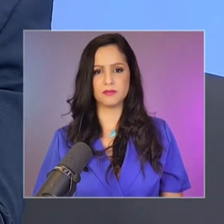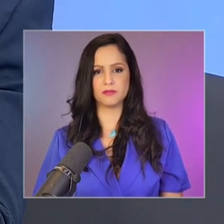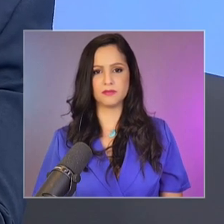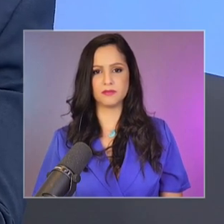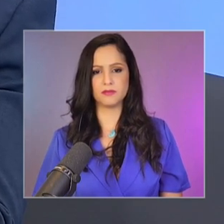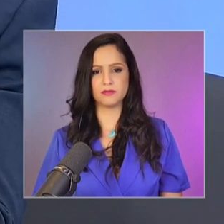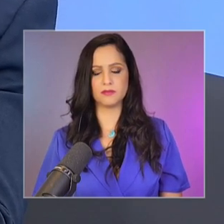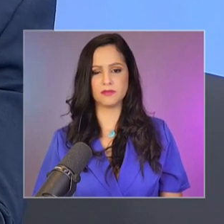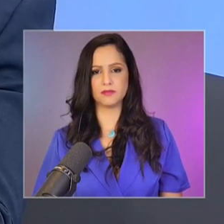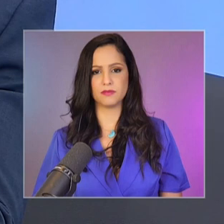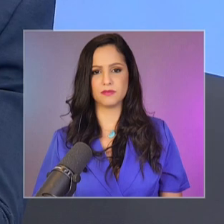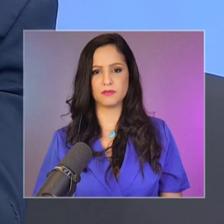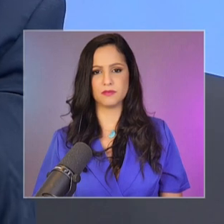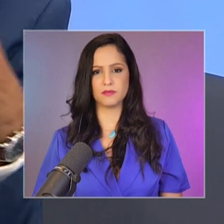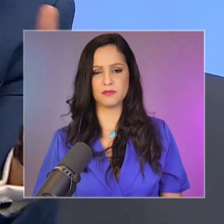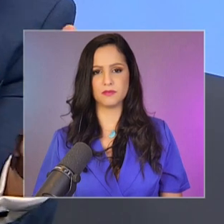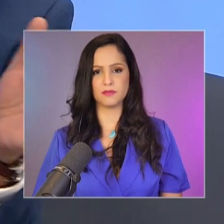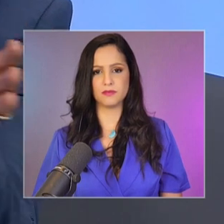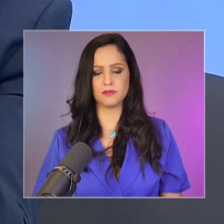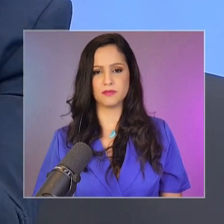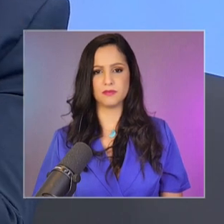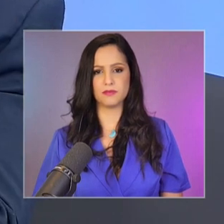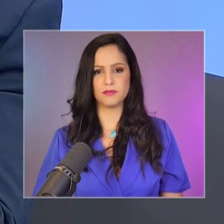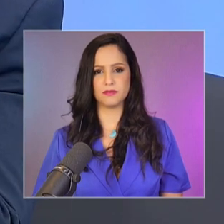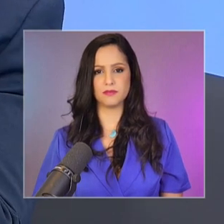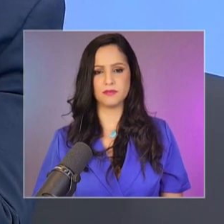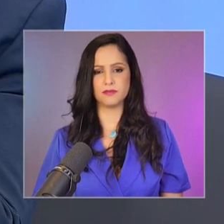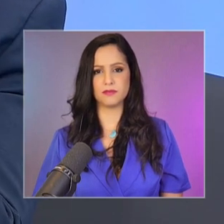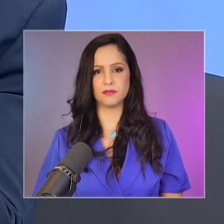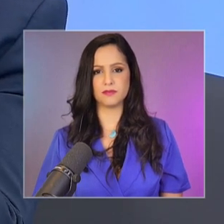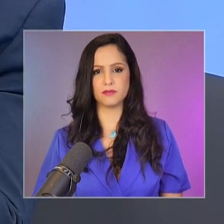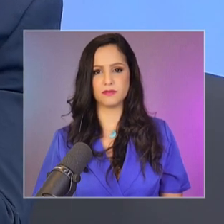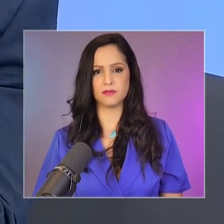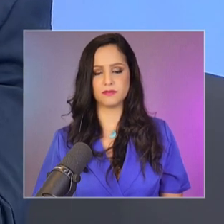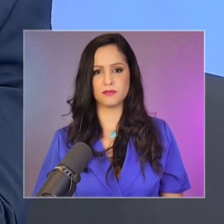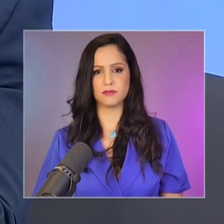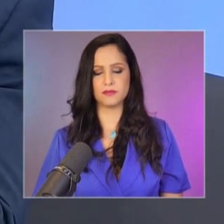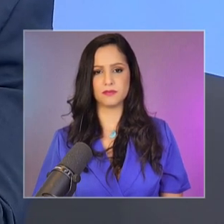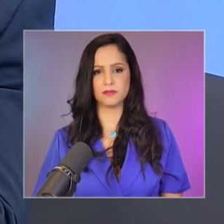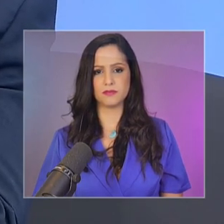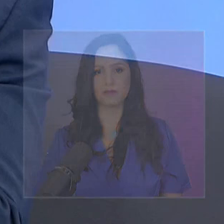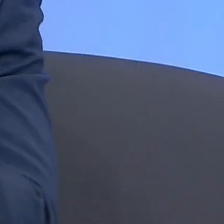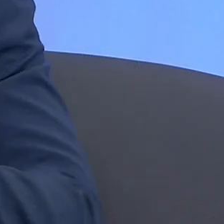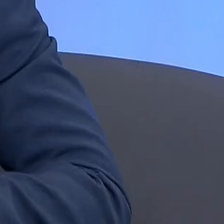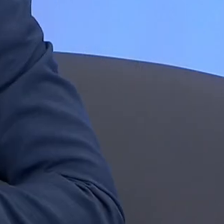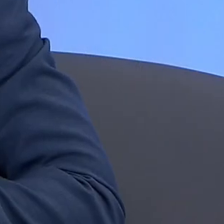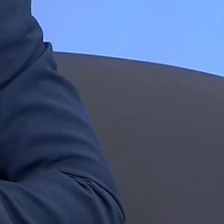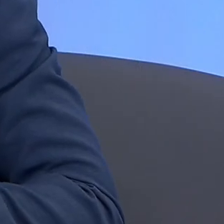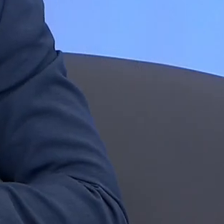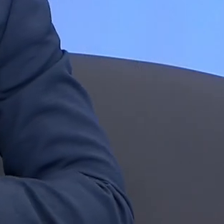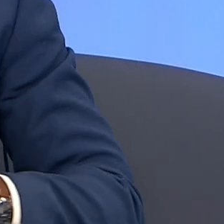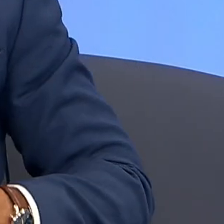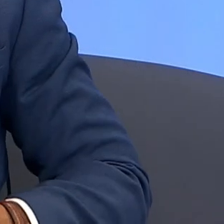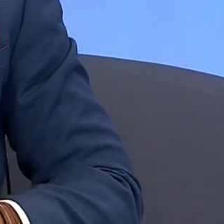en una relación duradera Fíjate que el amor más largo que tiene con grasita de Castro diez años y grasita de